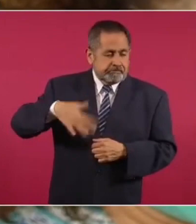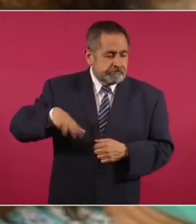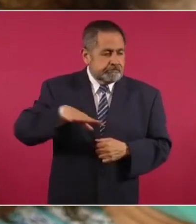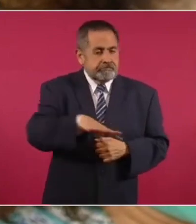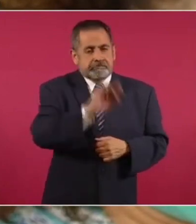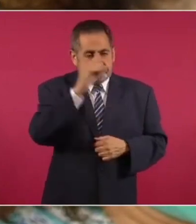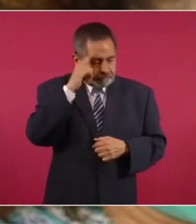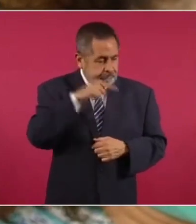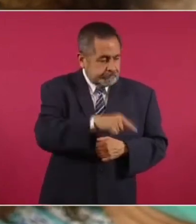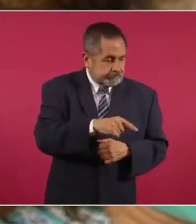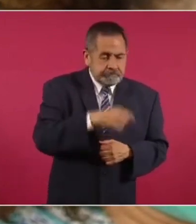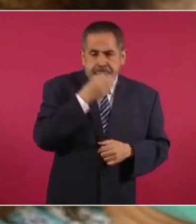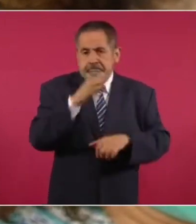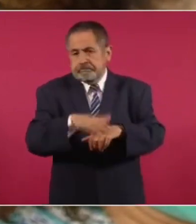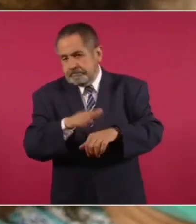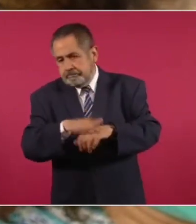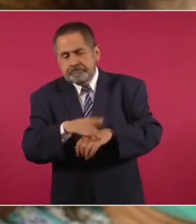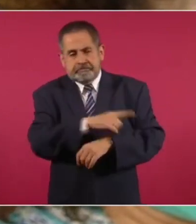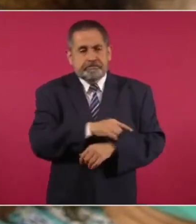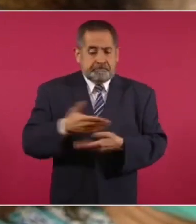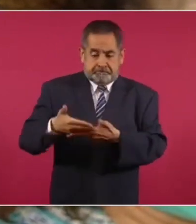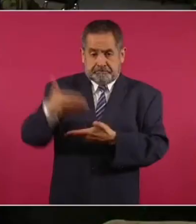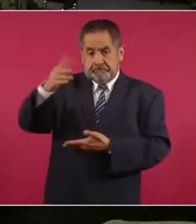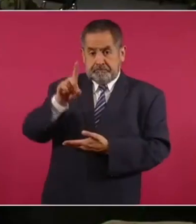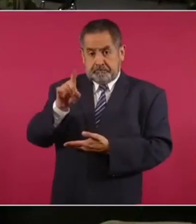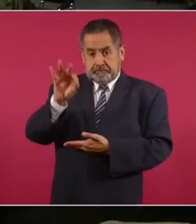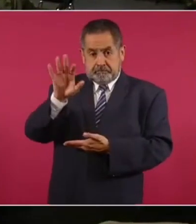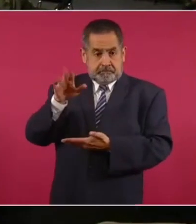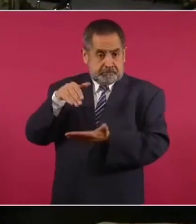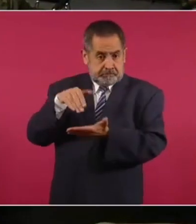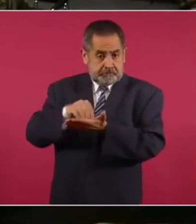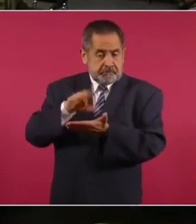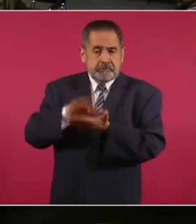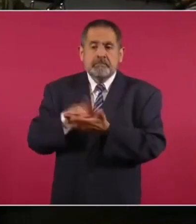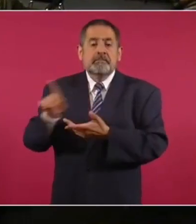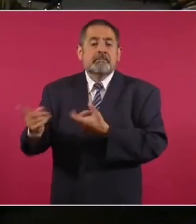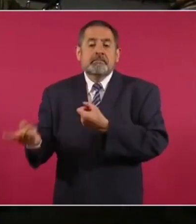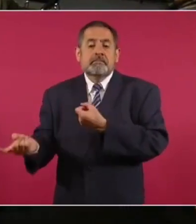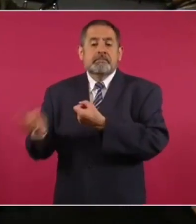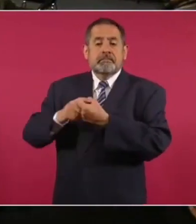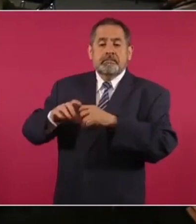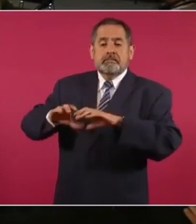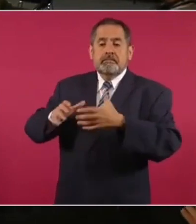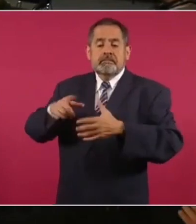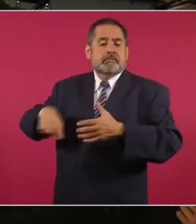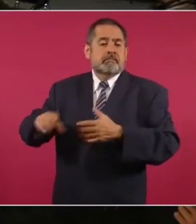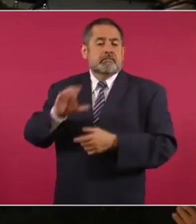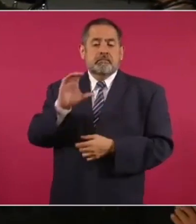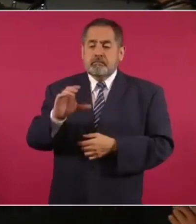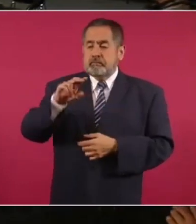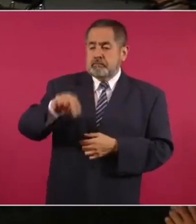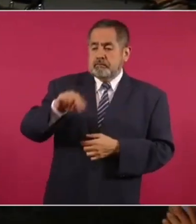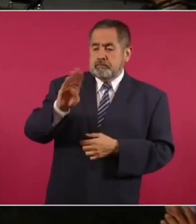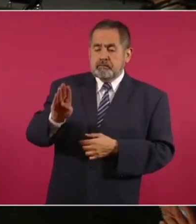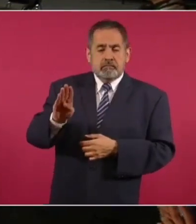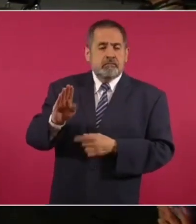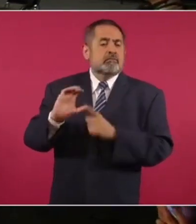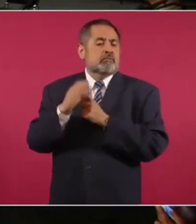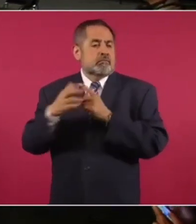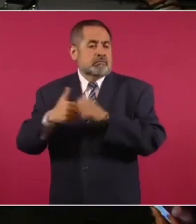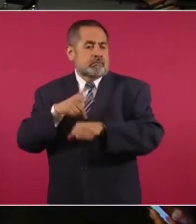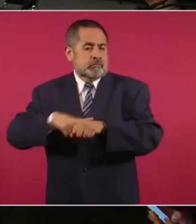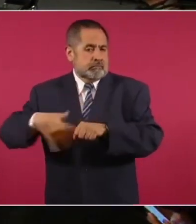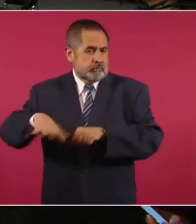identificación y restitución, el decreto señala que el centro quedará adscrito orgánicamente a la Comisión Nacional de Búsqueda, ya que